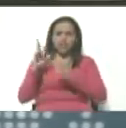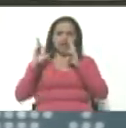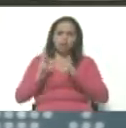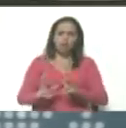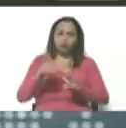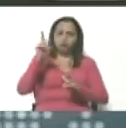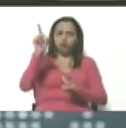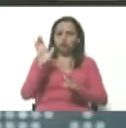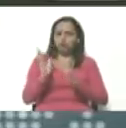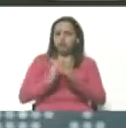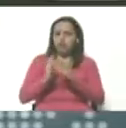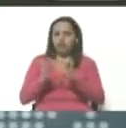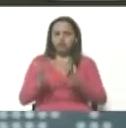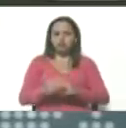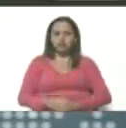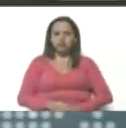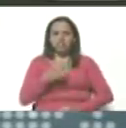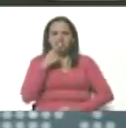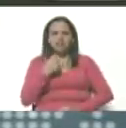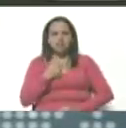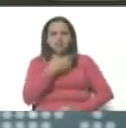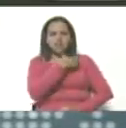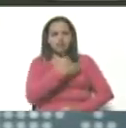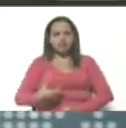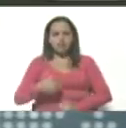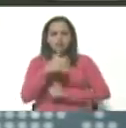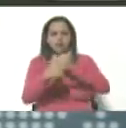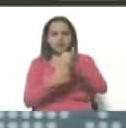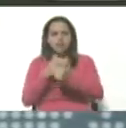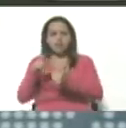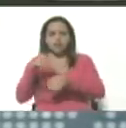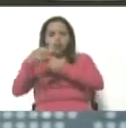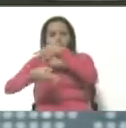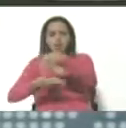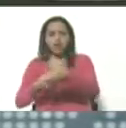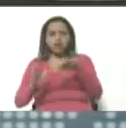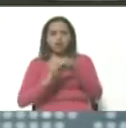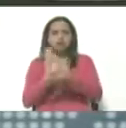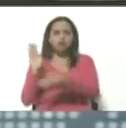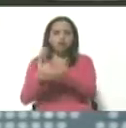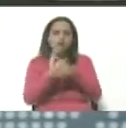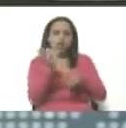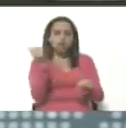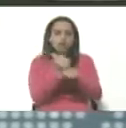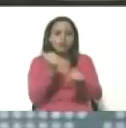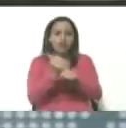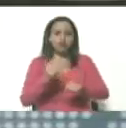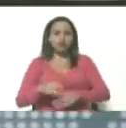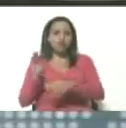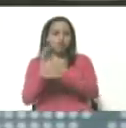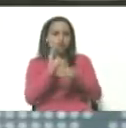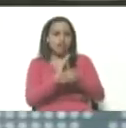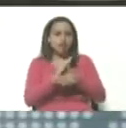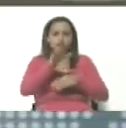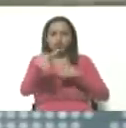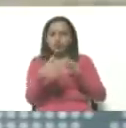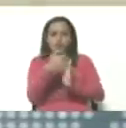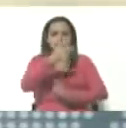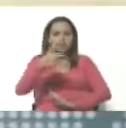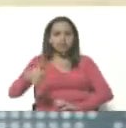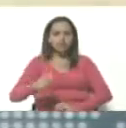reposo. ¿Qué me dice la vicepresidenta de este comentario? De los cuidados de los trabajadores, de los cuidados de las